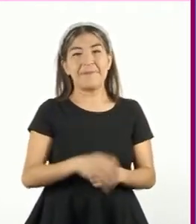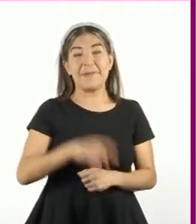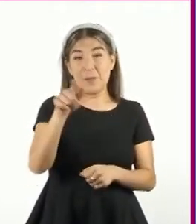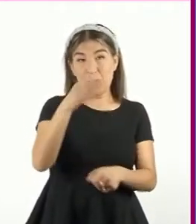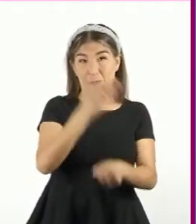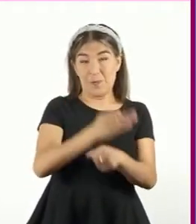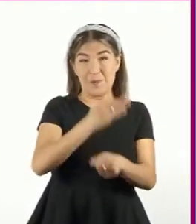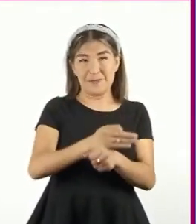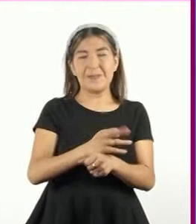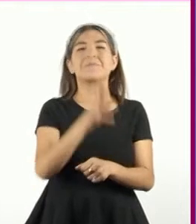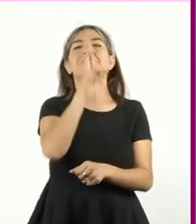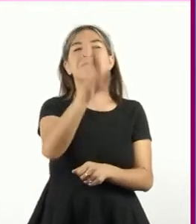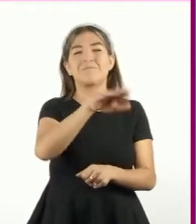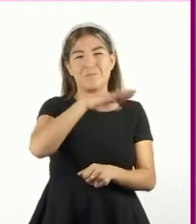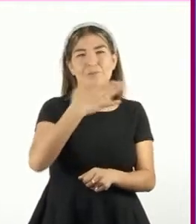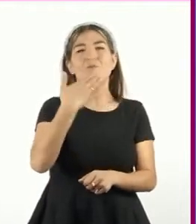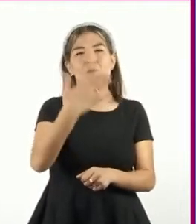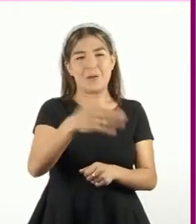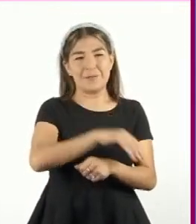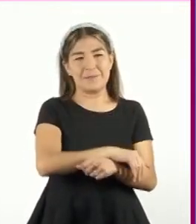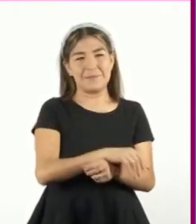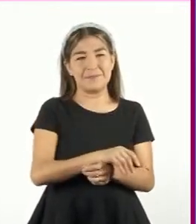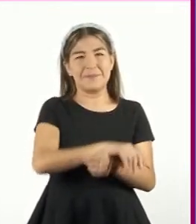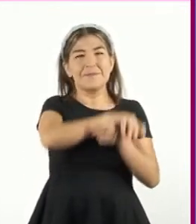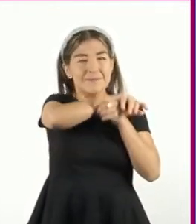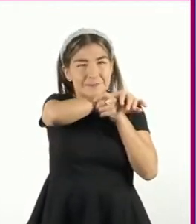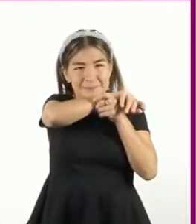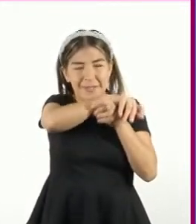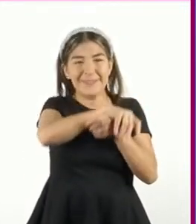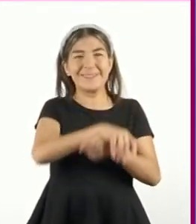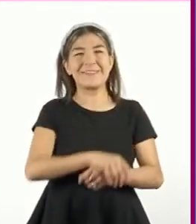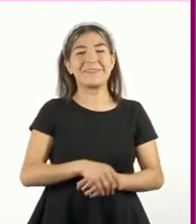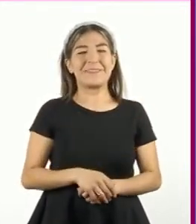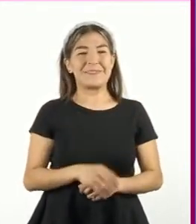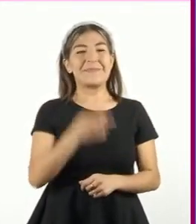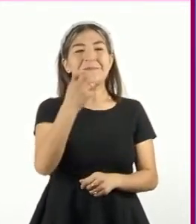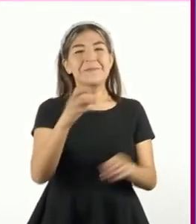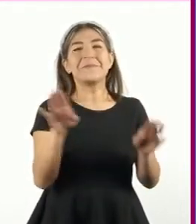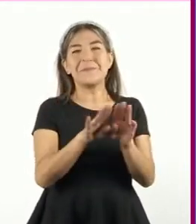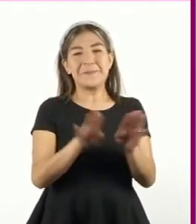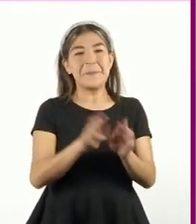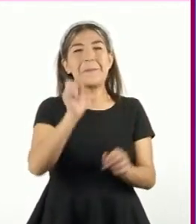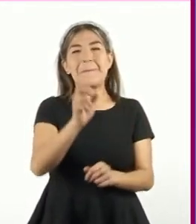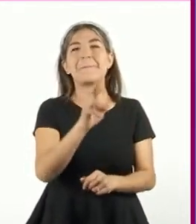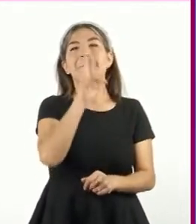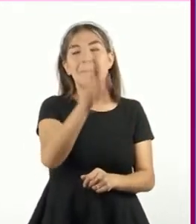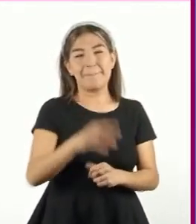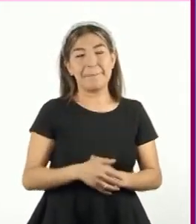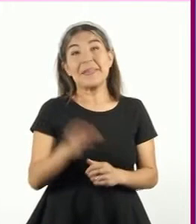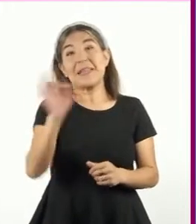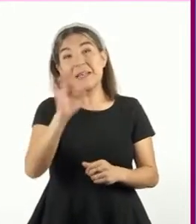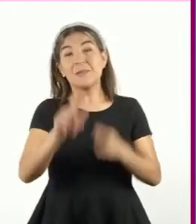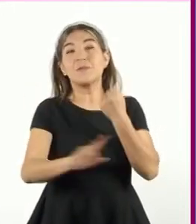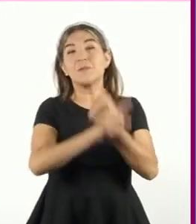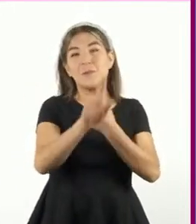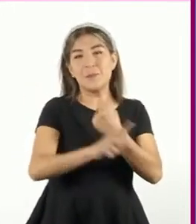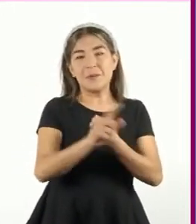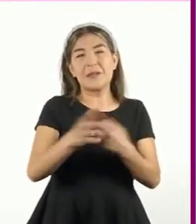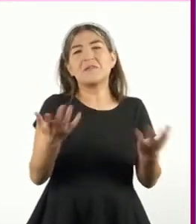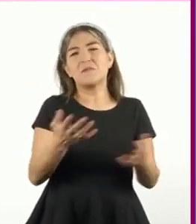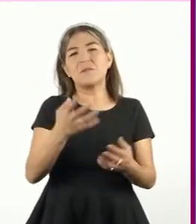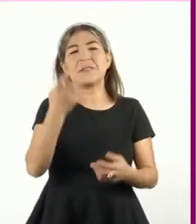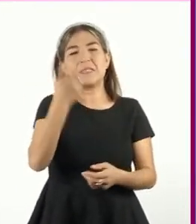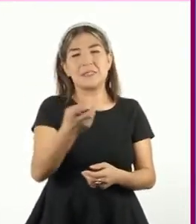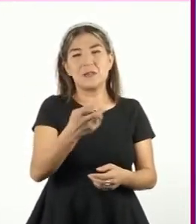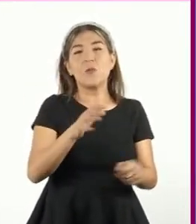es correcto. Con los ejemplos anteriores nos podemos dar cuenta de que pueden presentarse situaciones